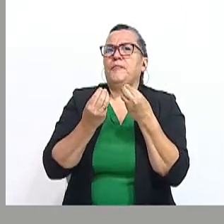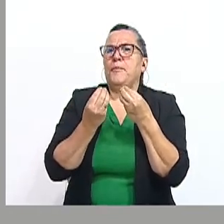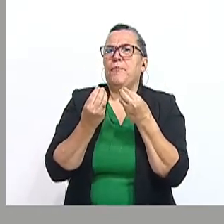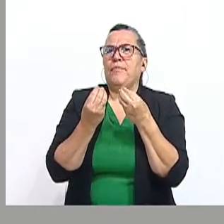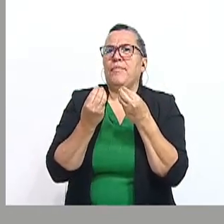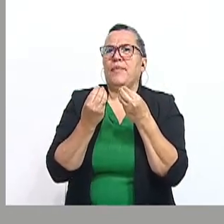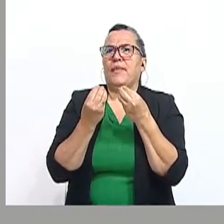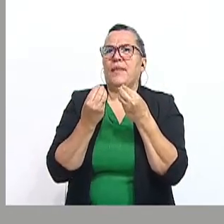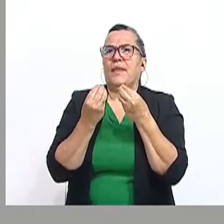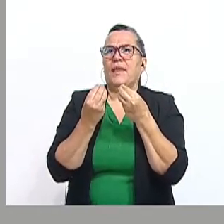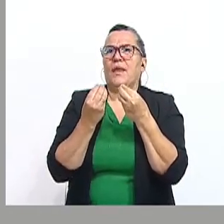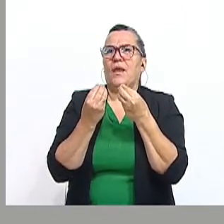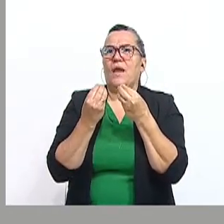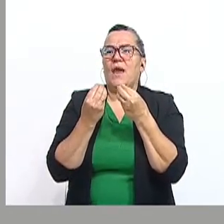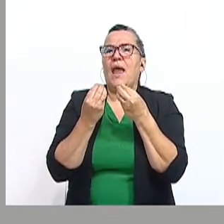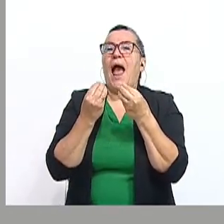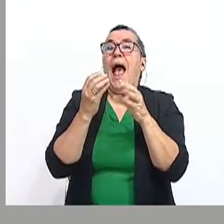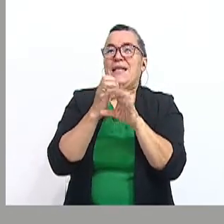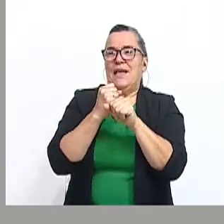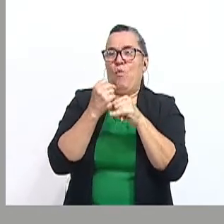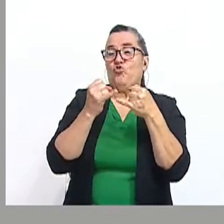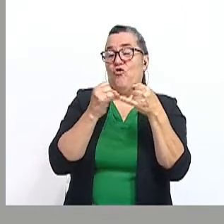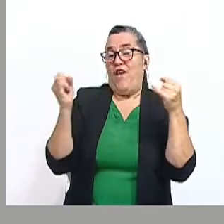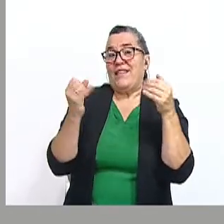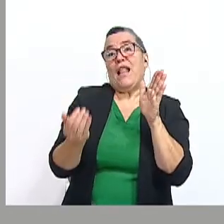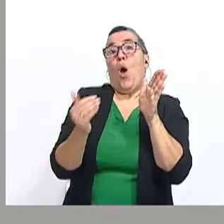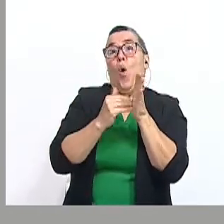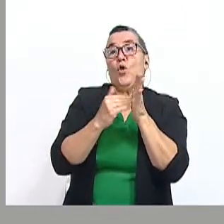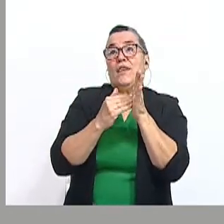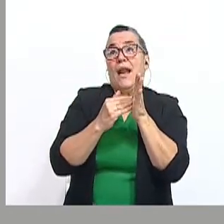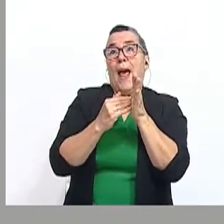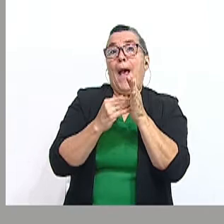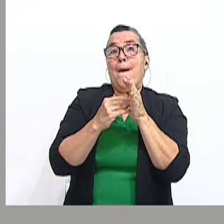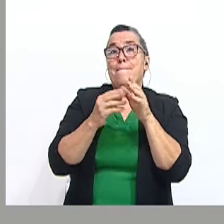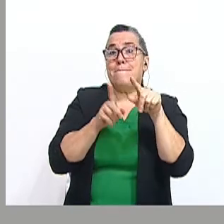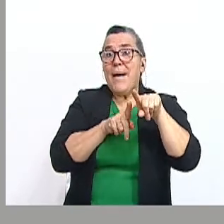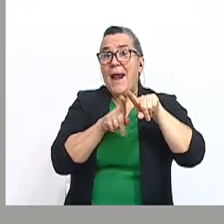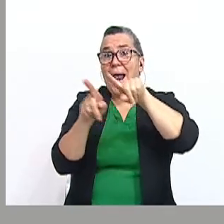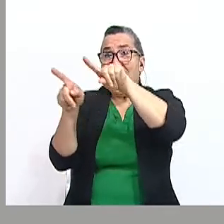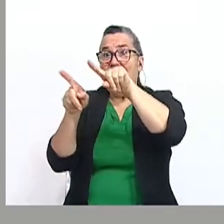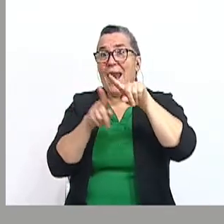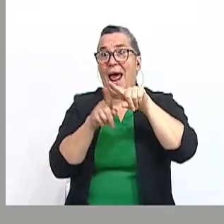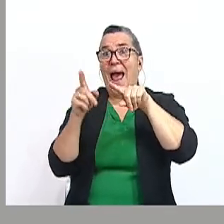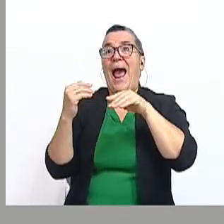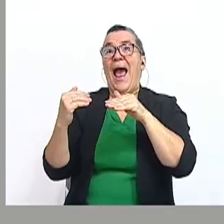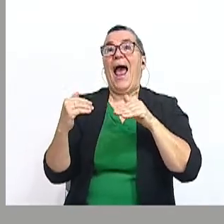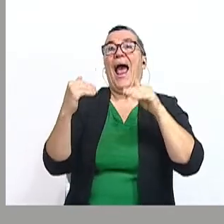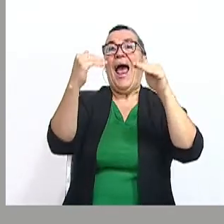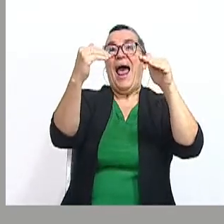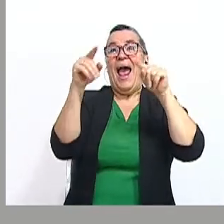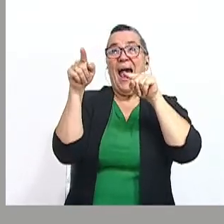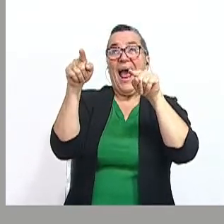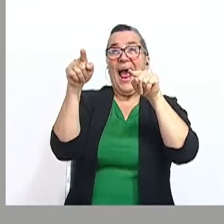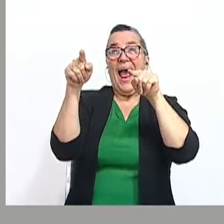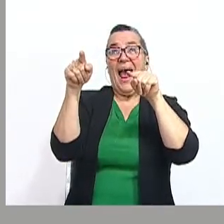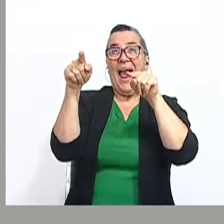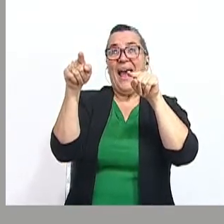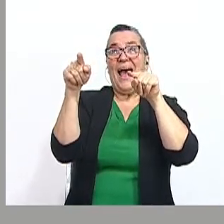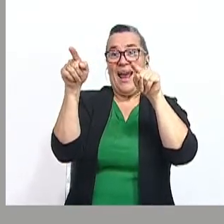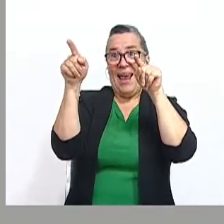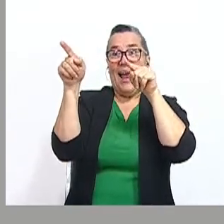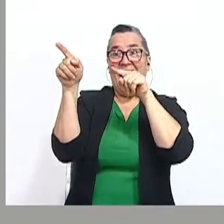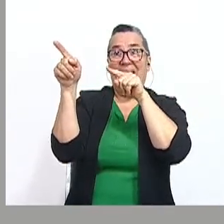venimos y trazamos una recta paralela, como lo que es esta de acá? Véanla